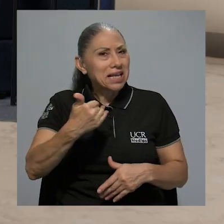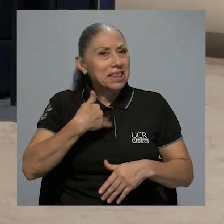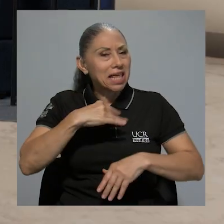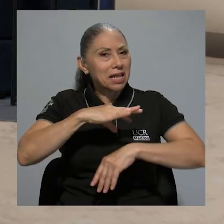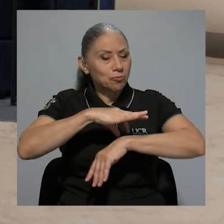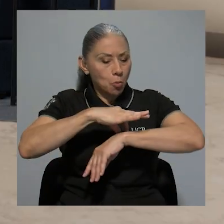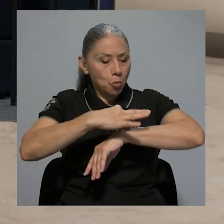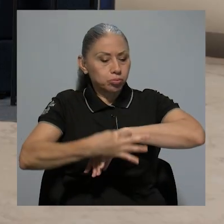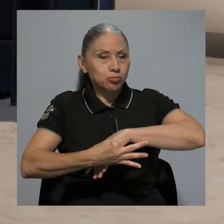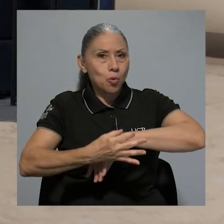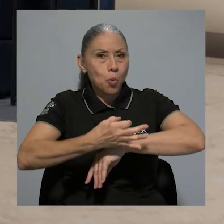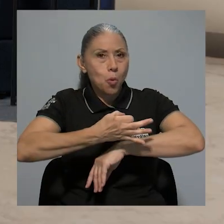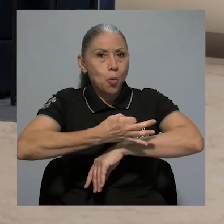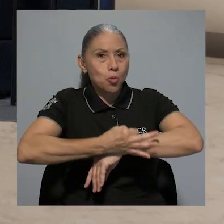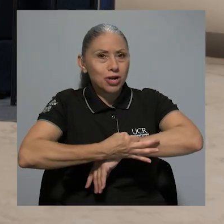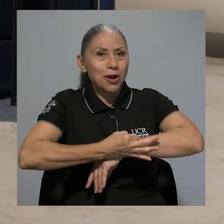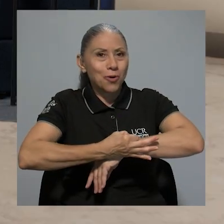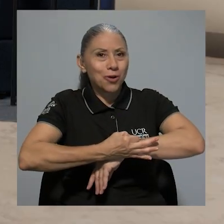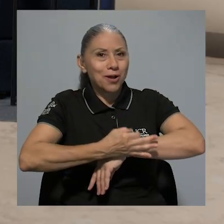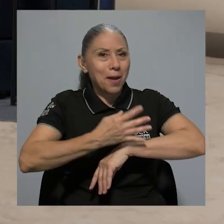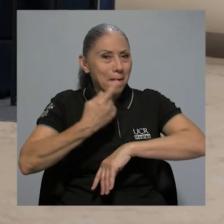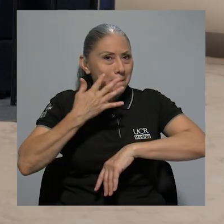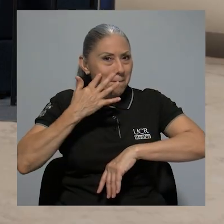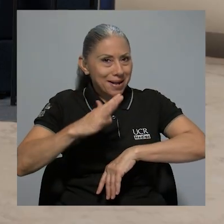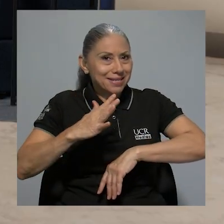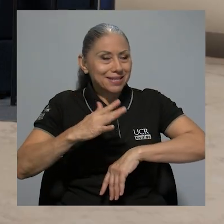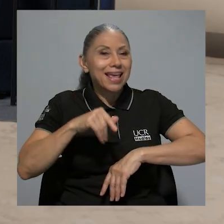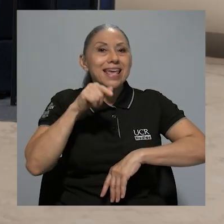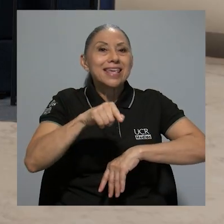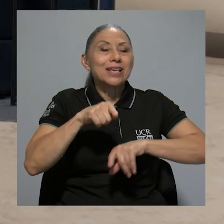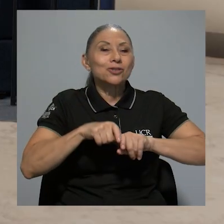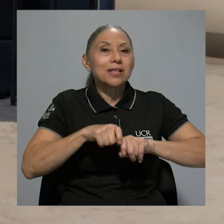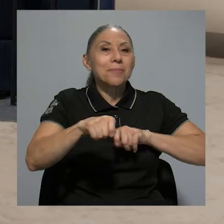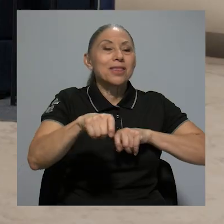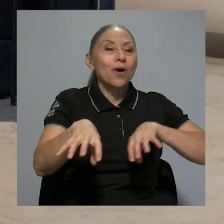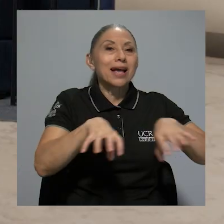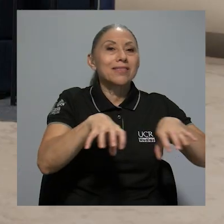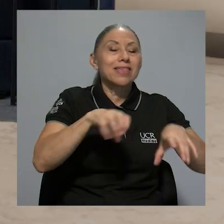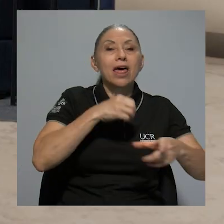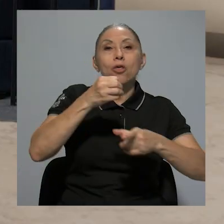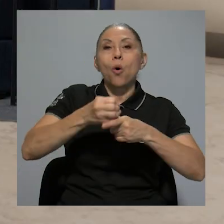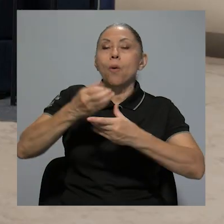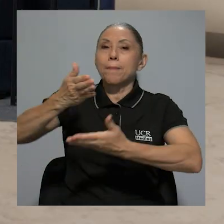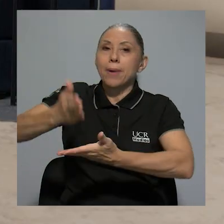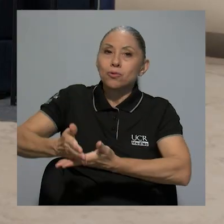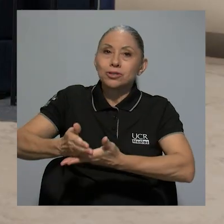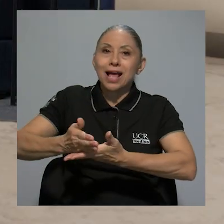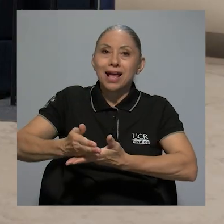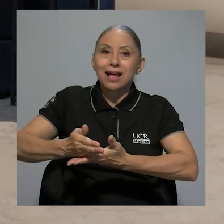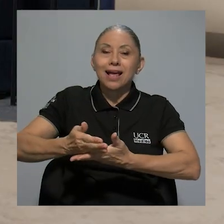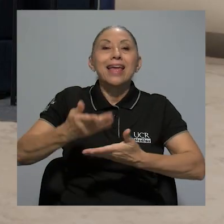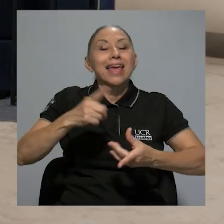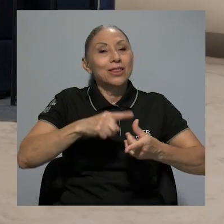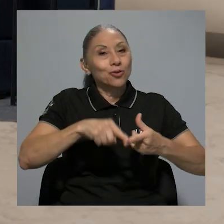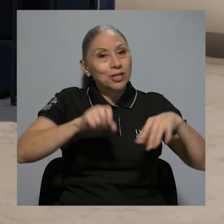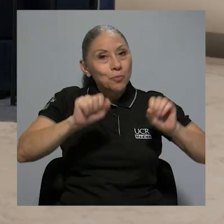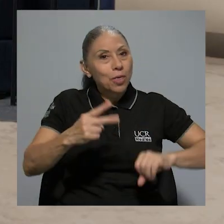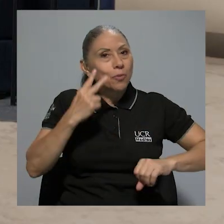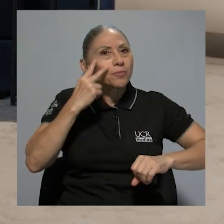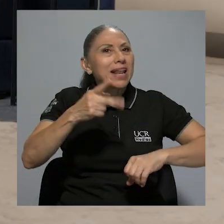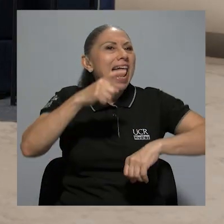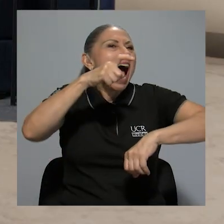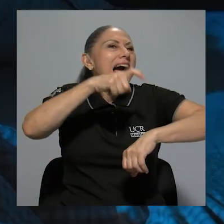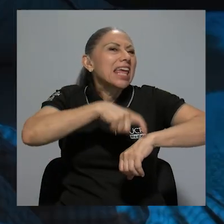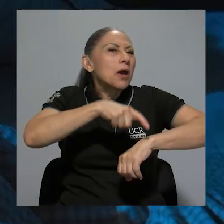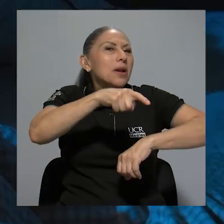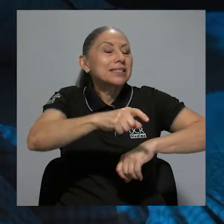reloj y esto está midiendo su actividad o su, básicamente, pausa, qué tan alerta. Entonces podemos ver realmente a